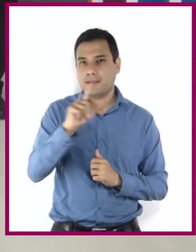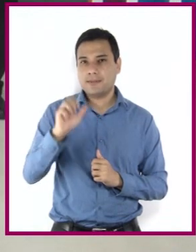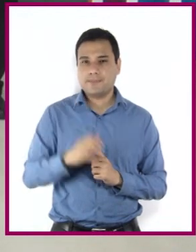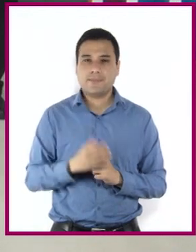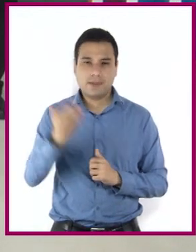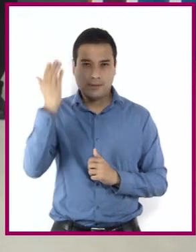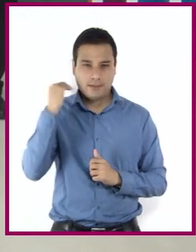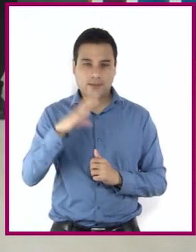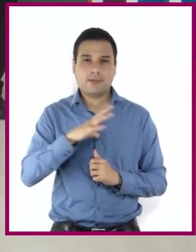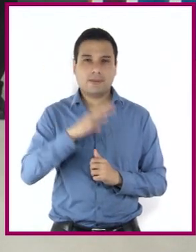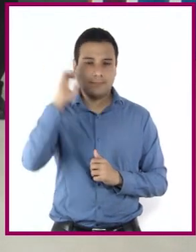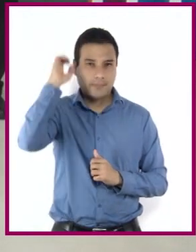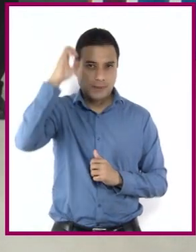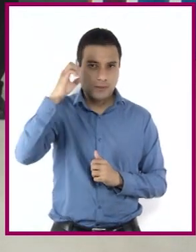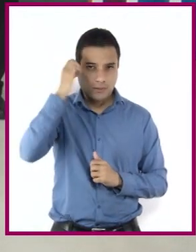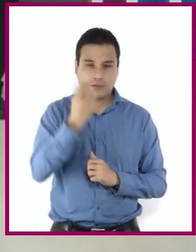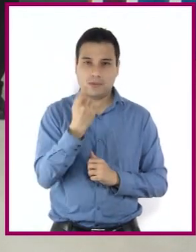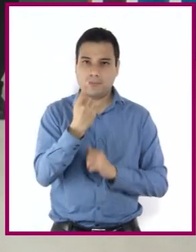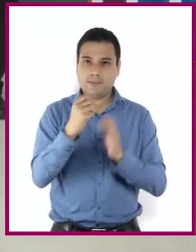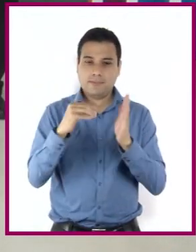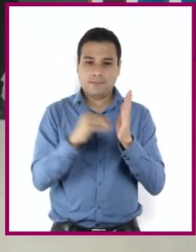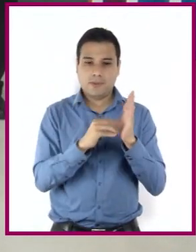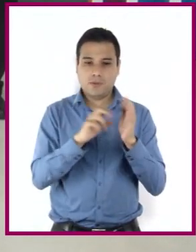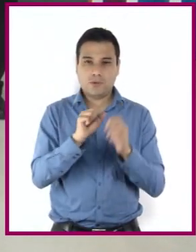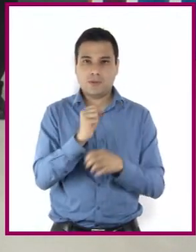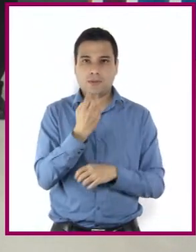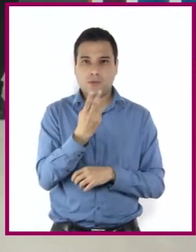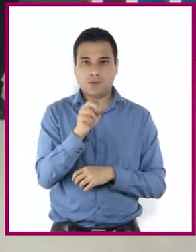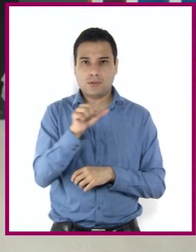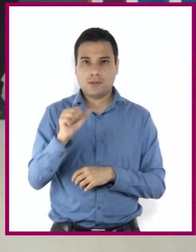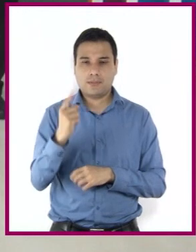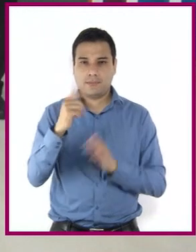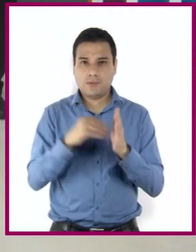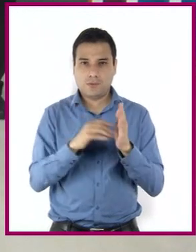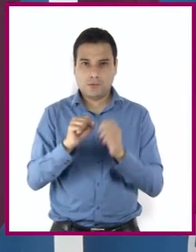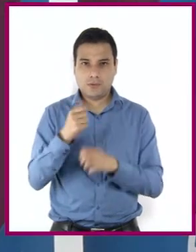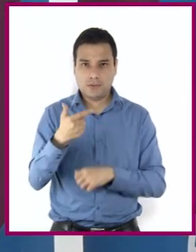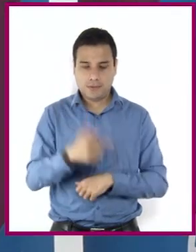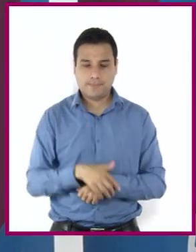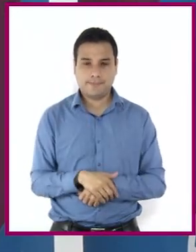país entre 1862 y 1867.